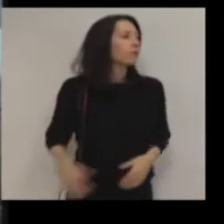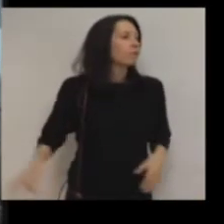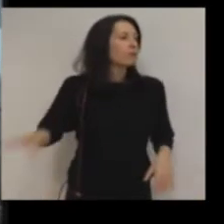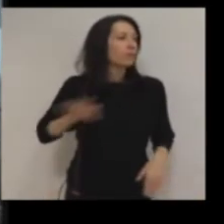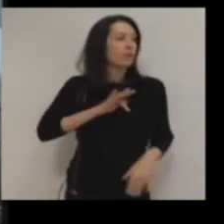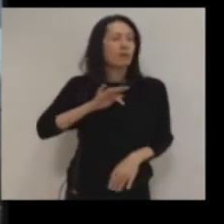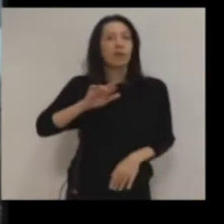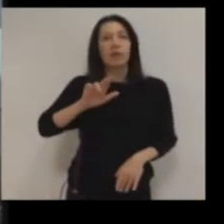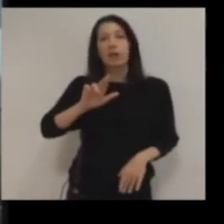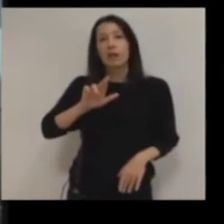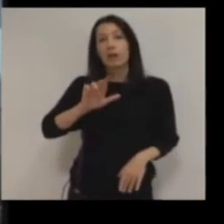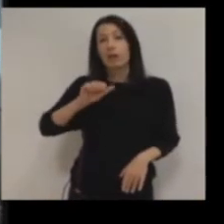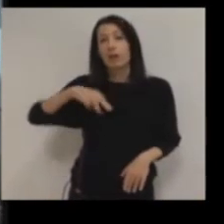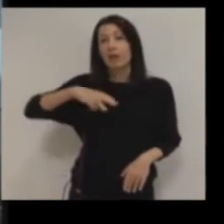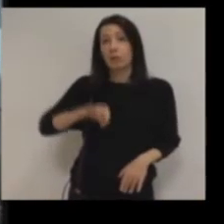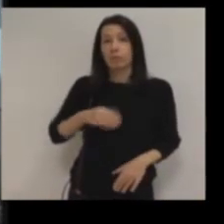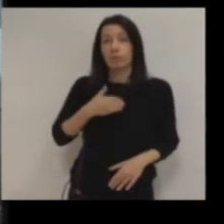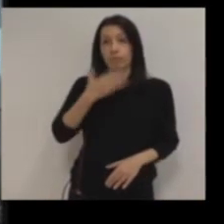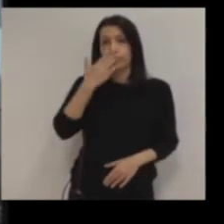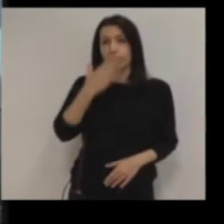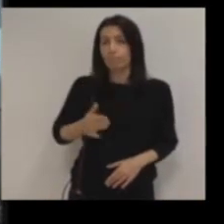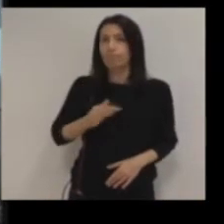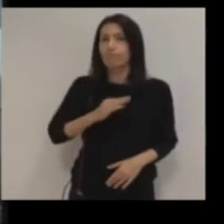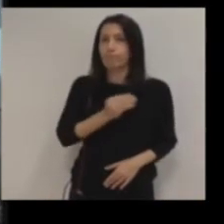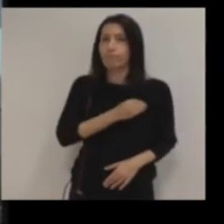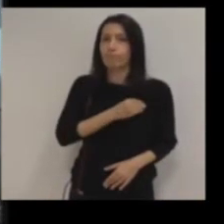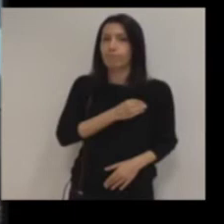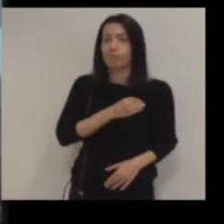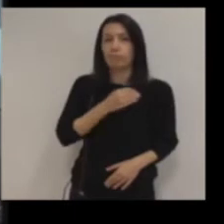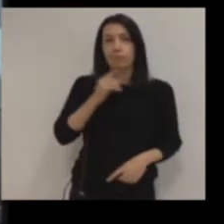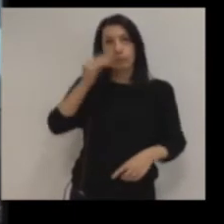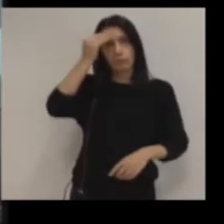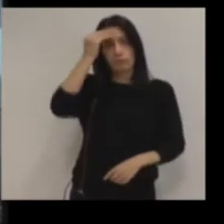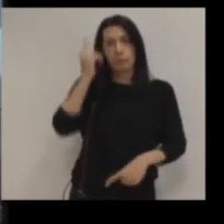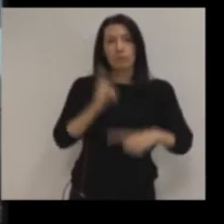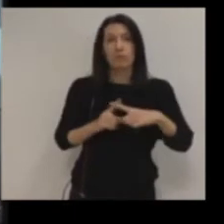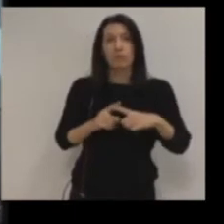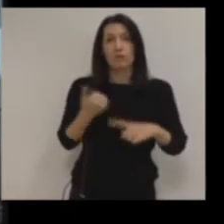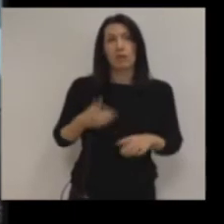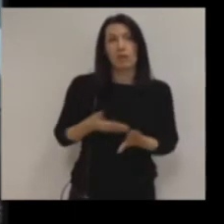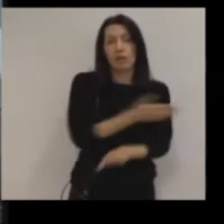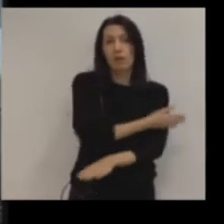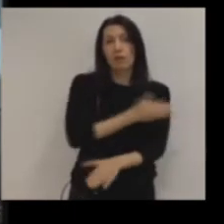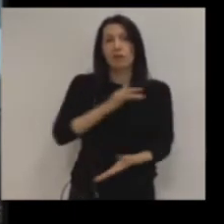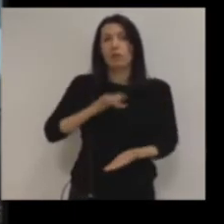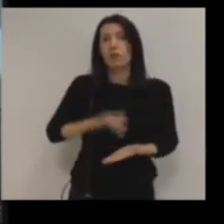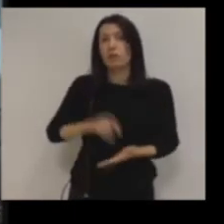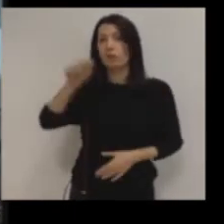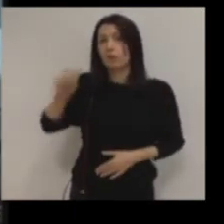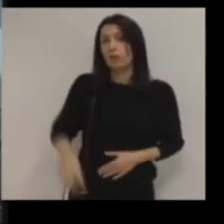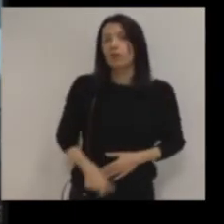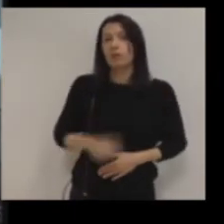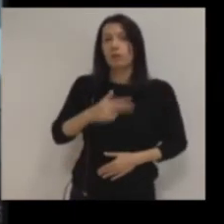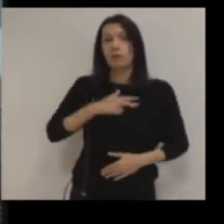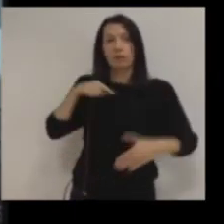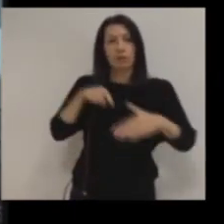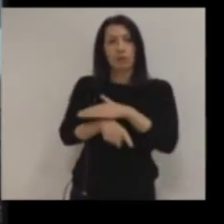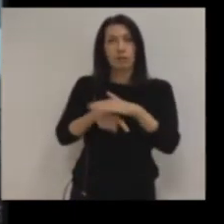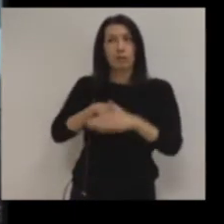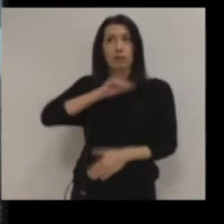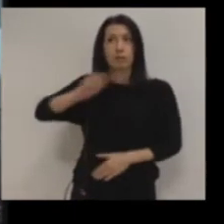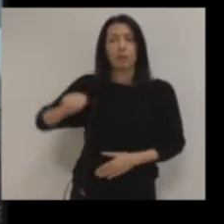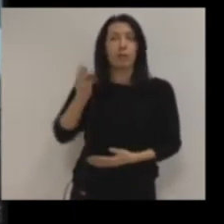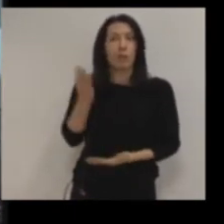no soy tan optimista, sobre todo porque he tenido la experiencia de un procurador al que le hemos tenido que pedir 4 veces que nos mande